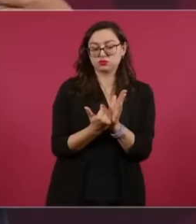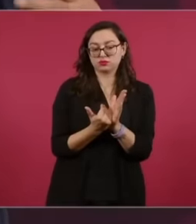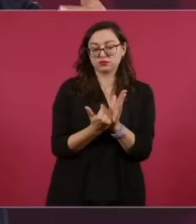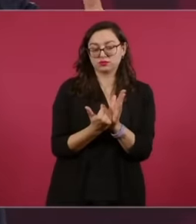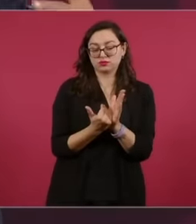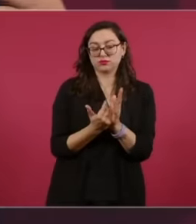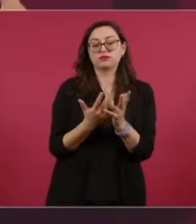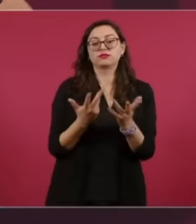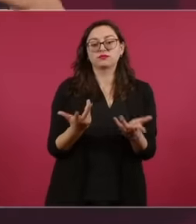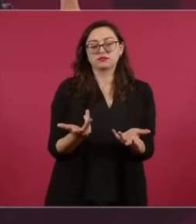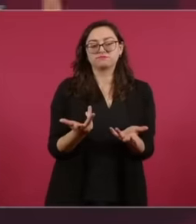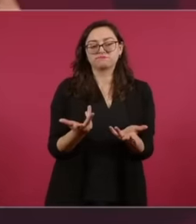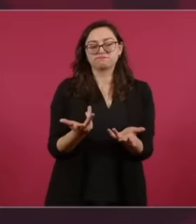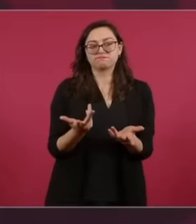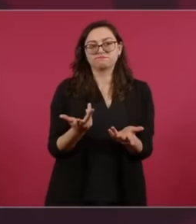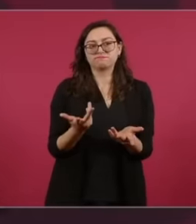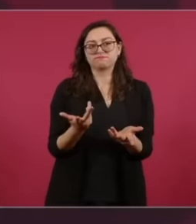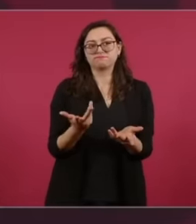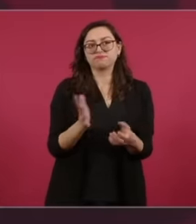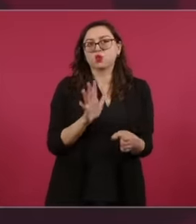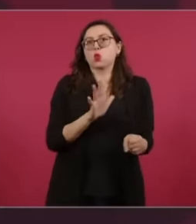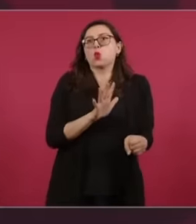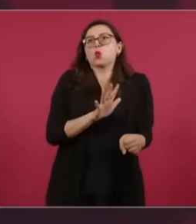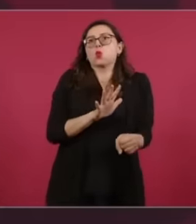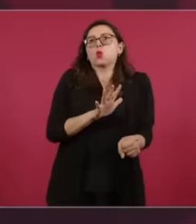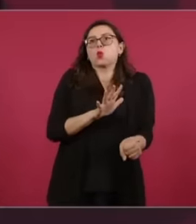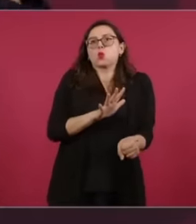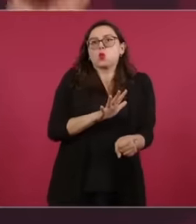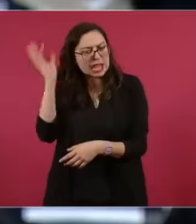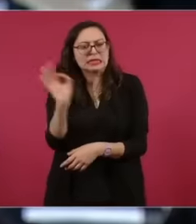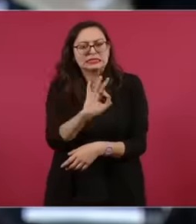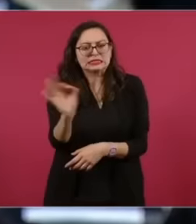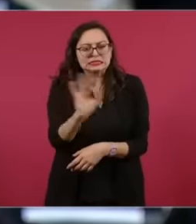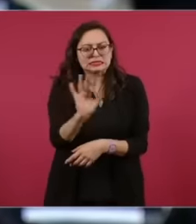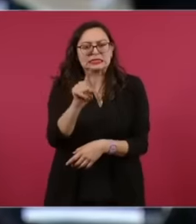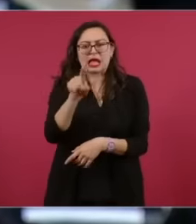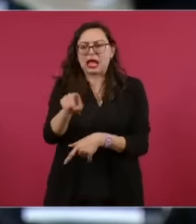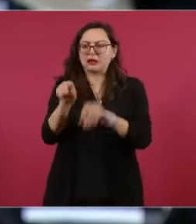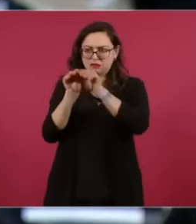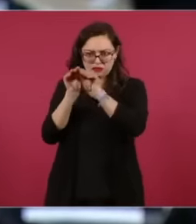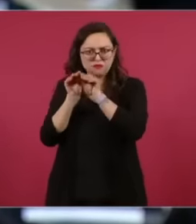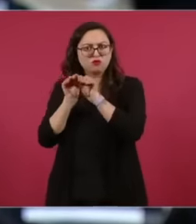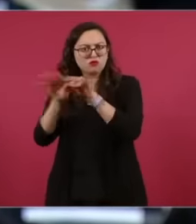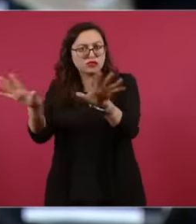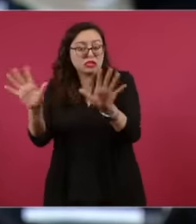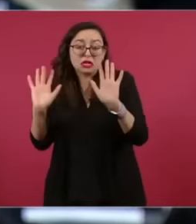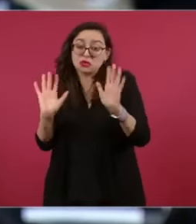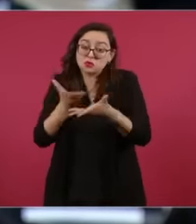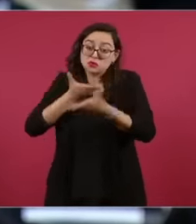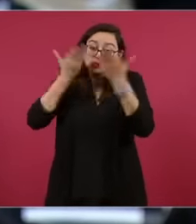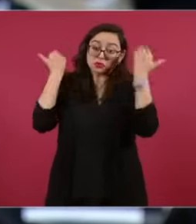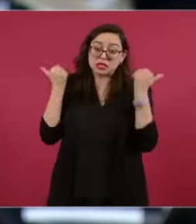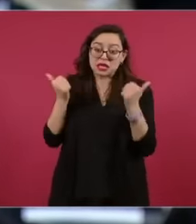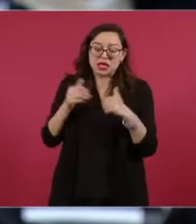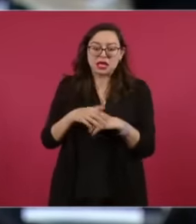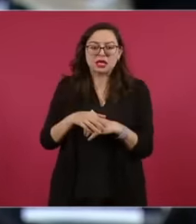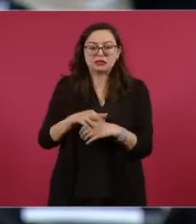Y la ventaja que tenemos con relación a los otros gobiernos, es que antes